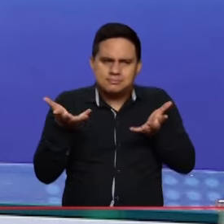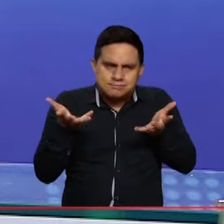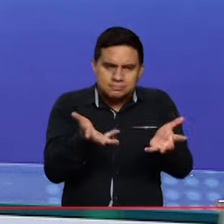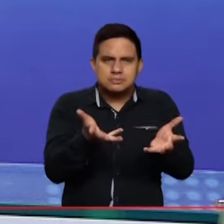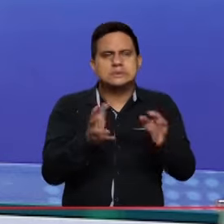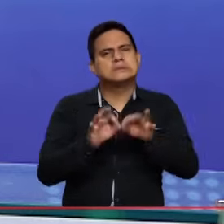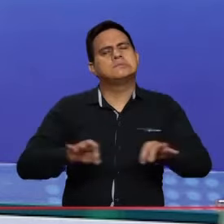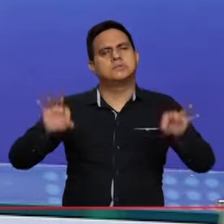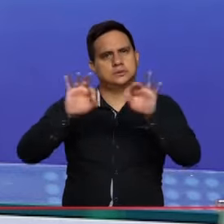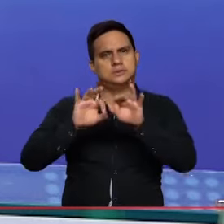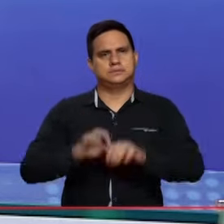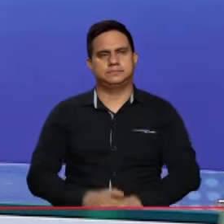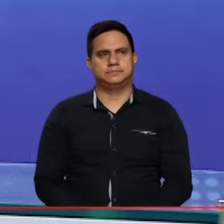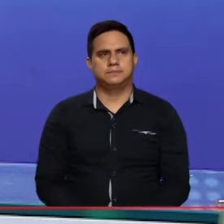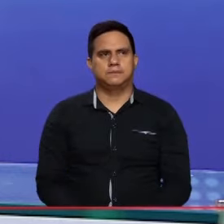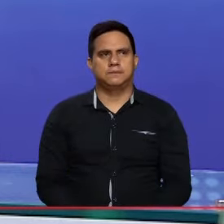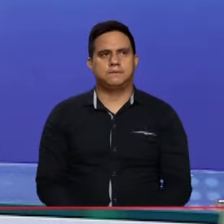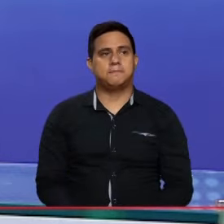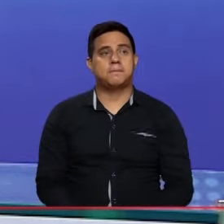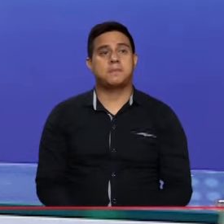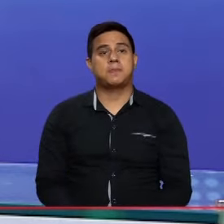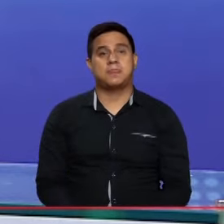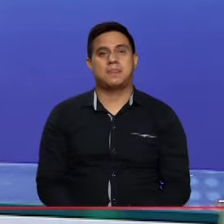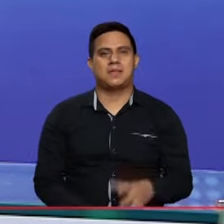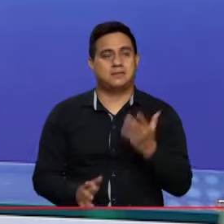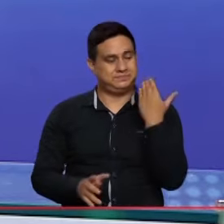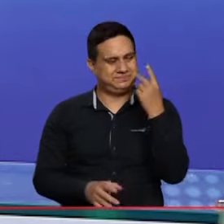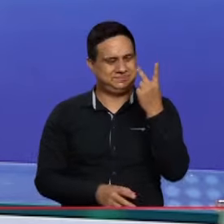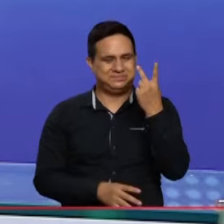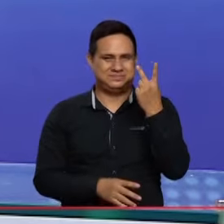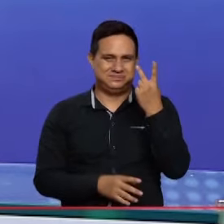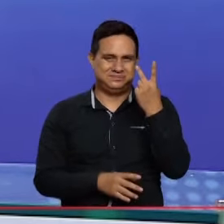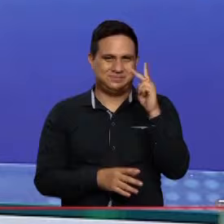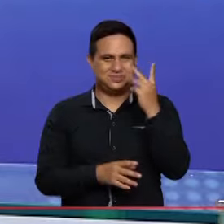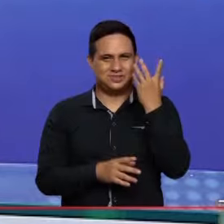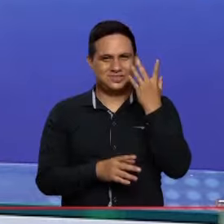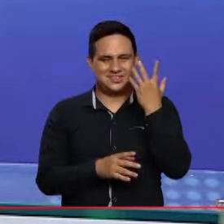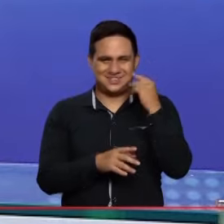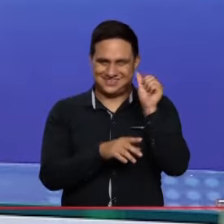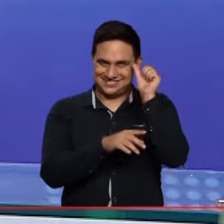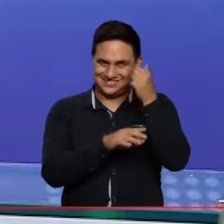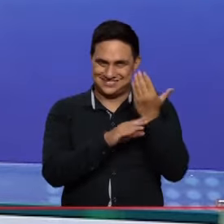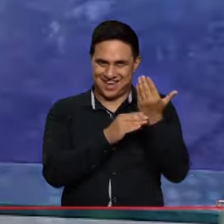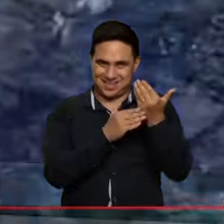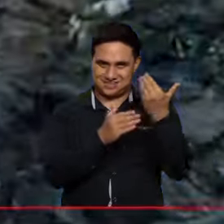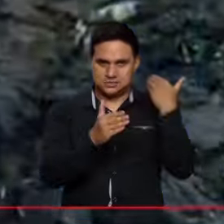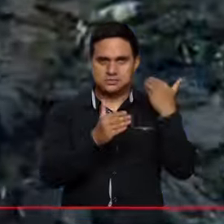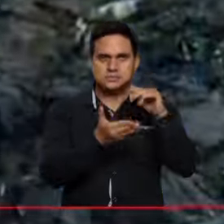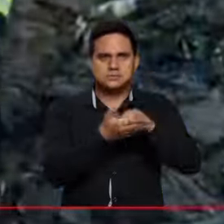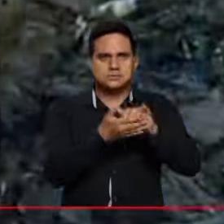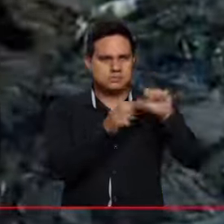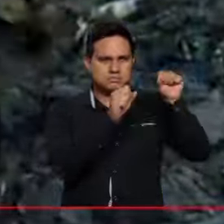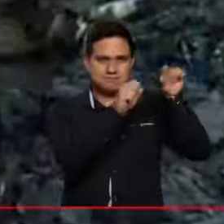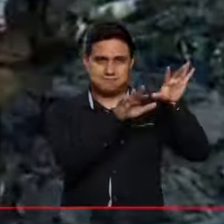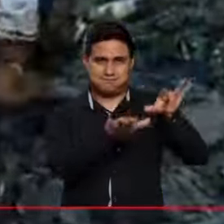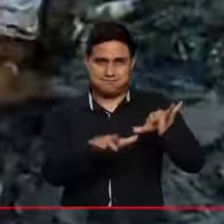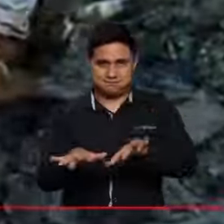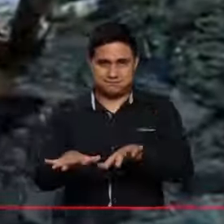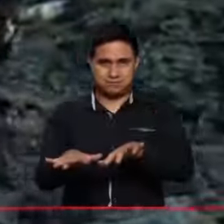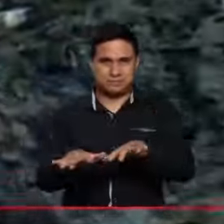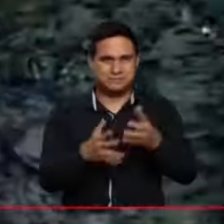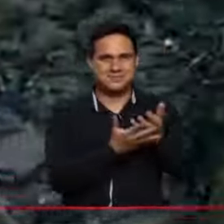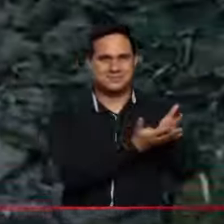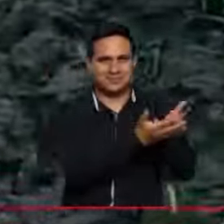12 días después de que una luz cayera sobre la vía Quibdó-Medellín, las autoridades suspendieron las labores de búsqueda de posibles